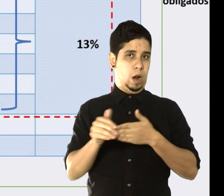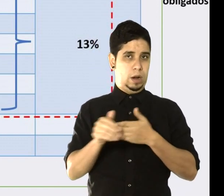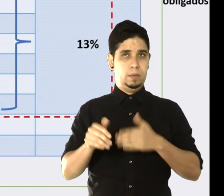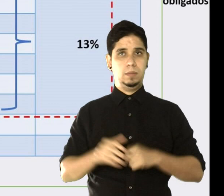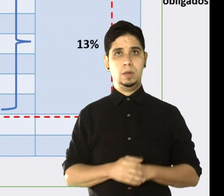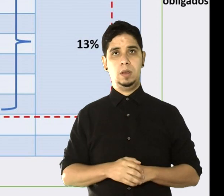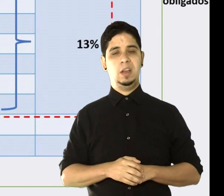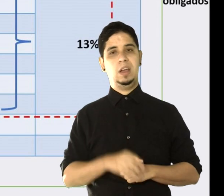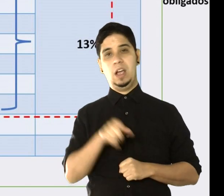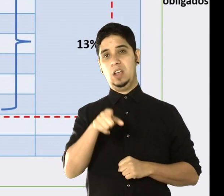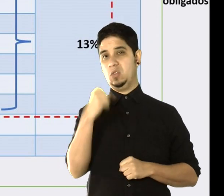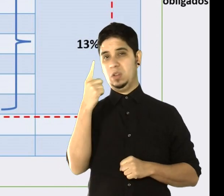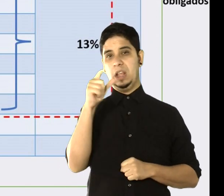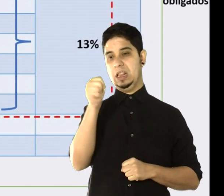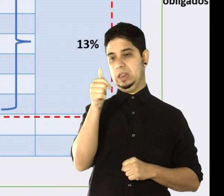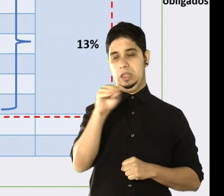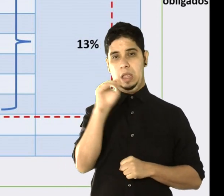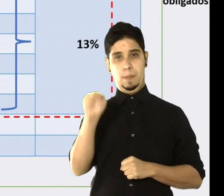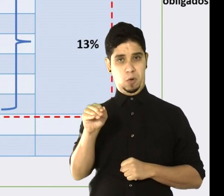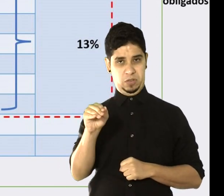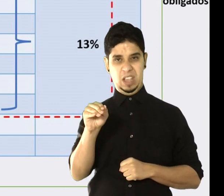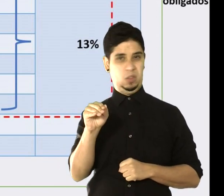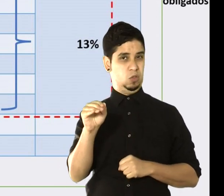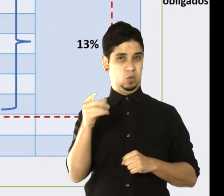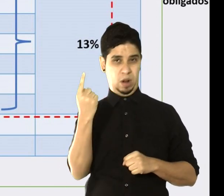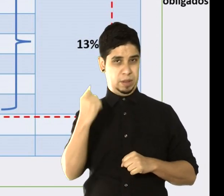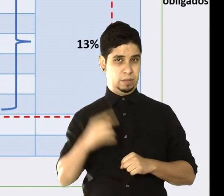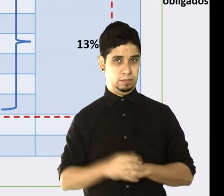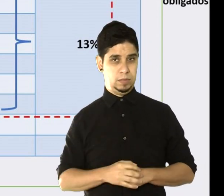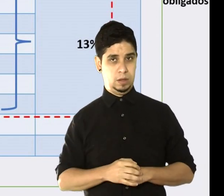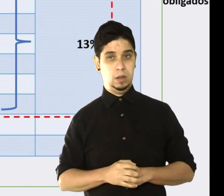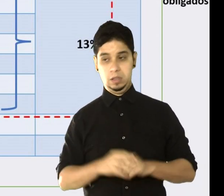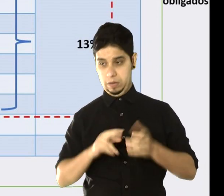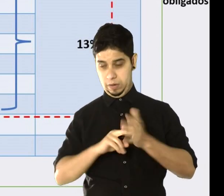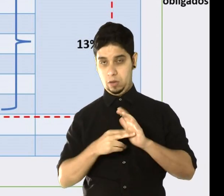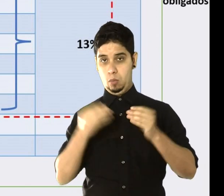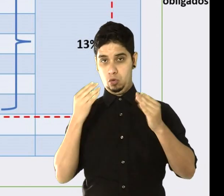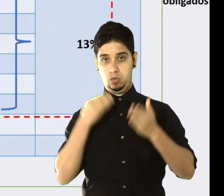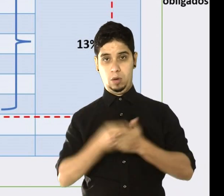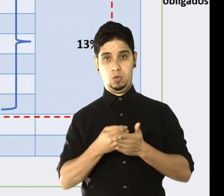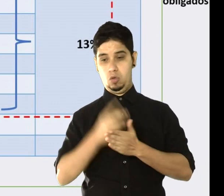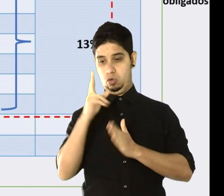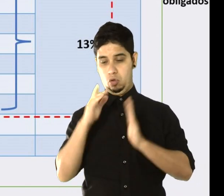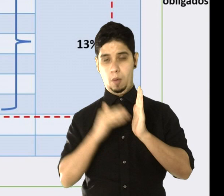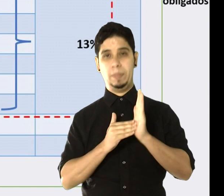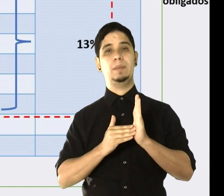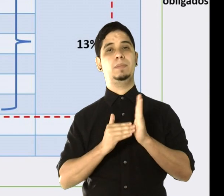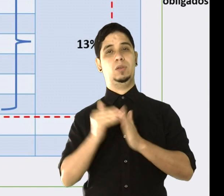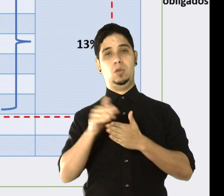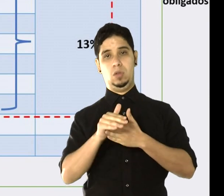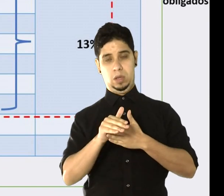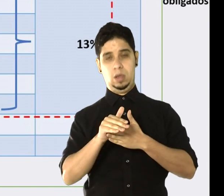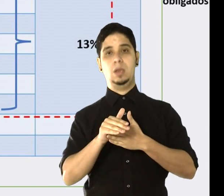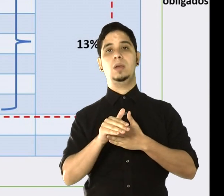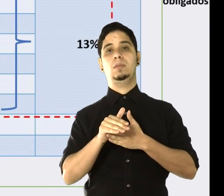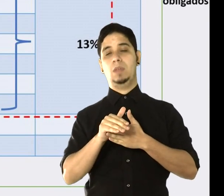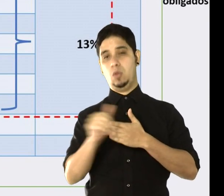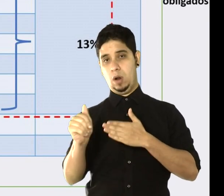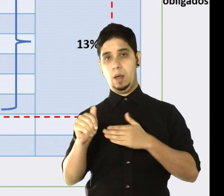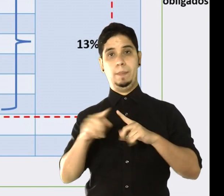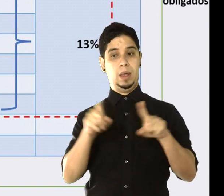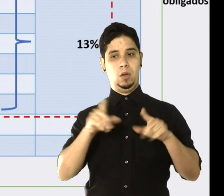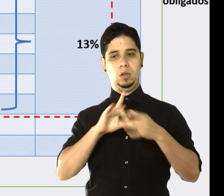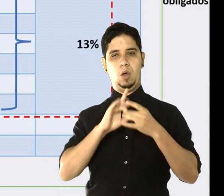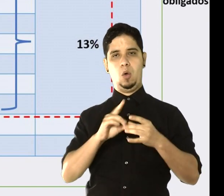FEMA ha aprobado. Para los 78 municipios. Para los 78 municipios, y es una cantidad significativa, 2.000 millones aproximadamente, pero en